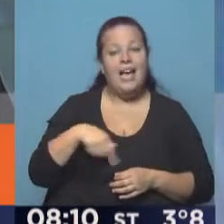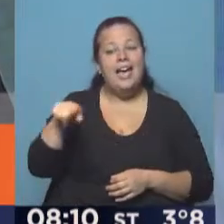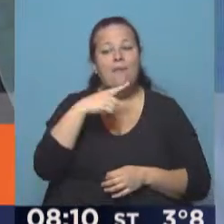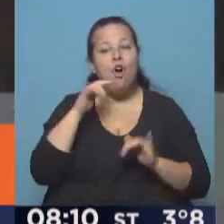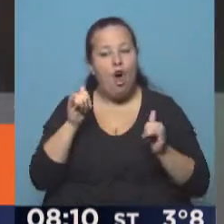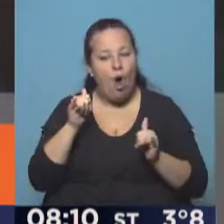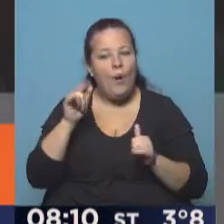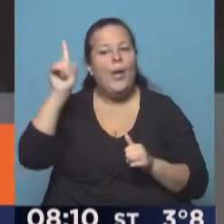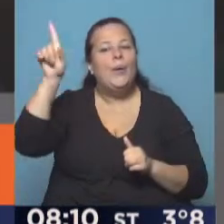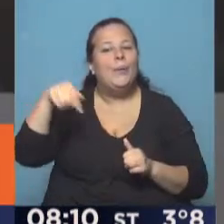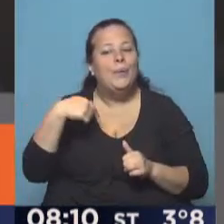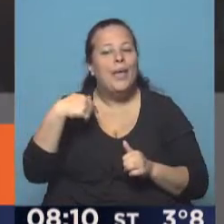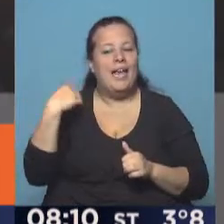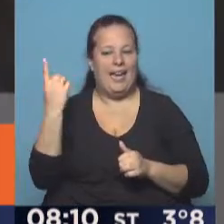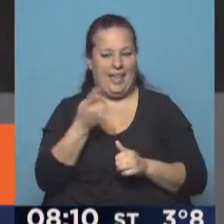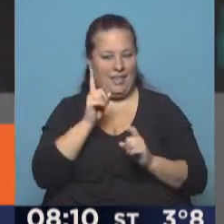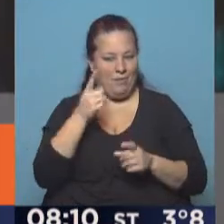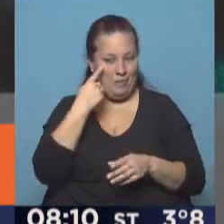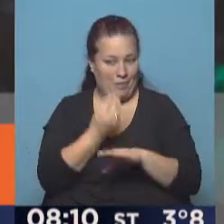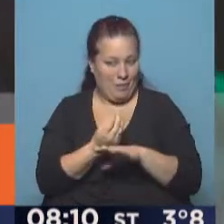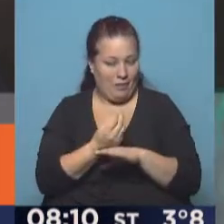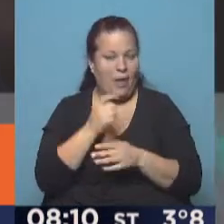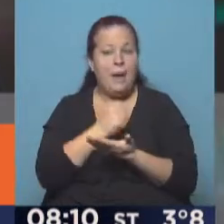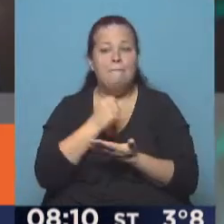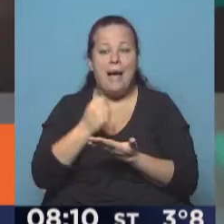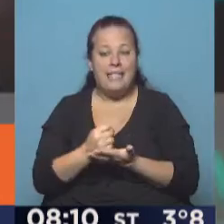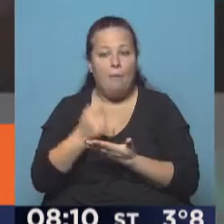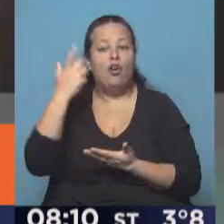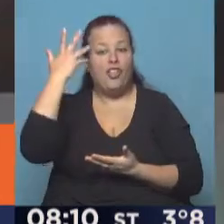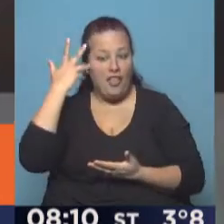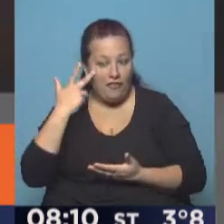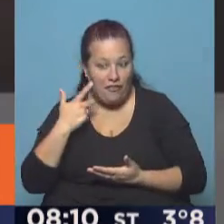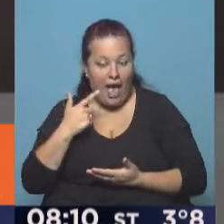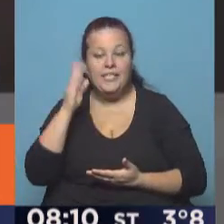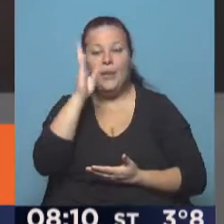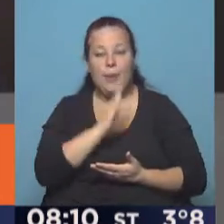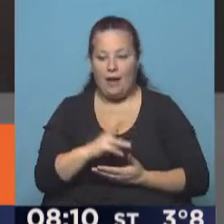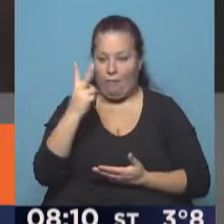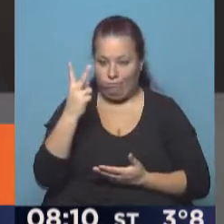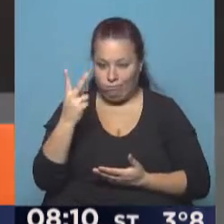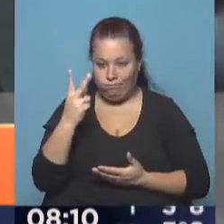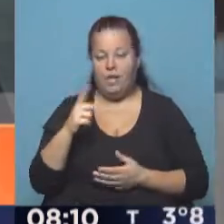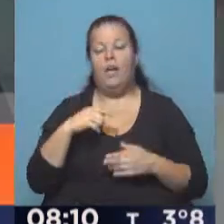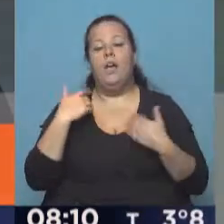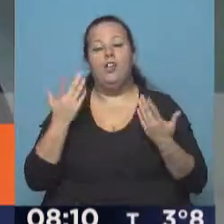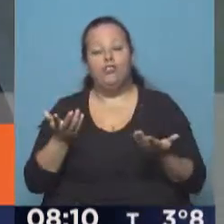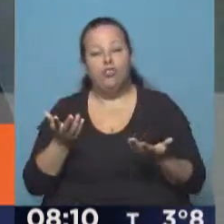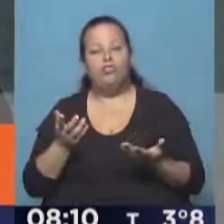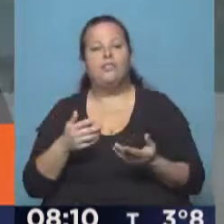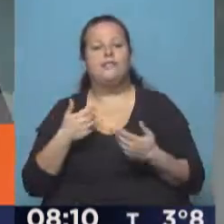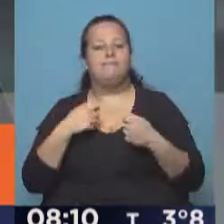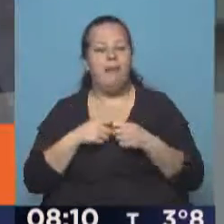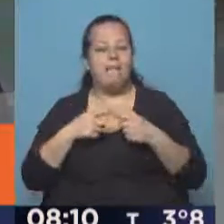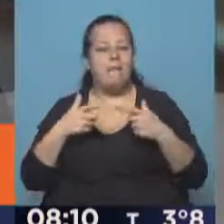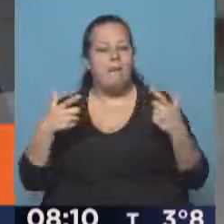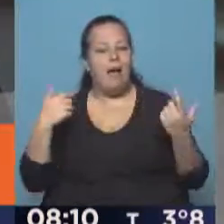jóvenes vienen de la sociedad, tienen pasaportes franceses y bélgicas. Entonces, más y más